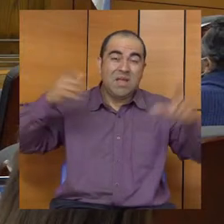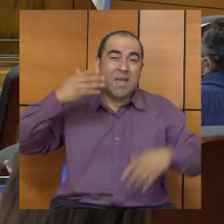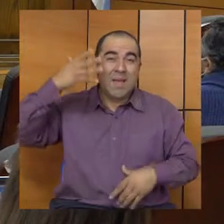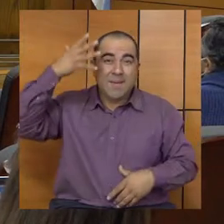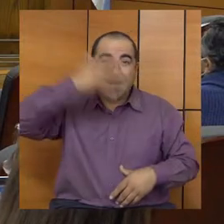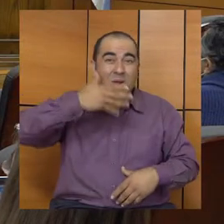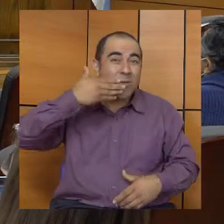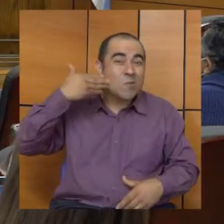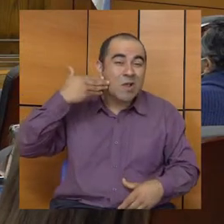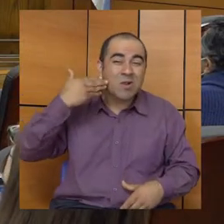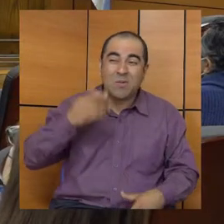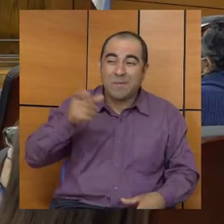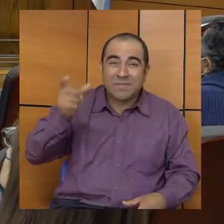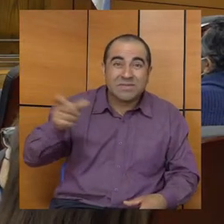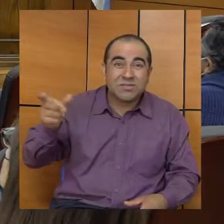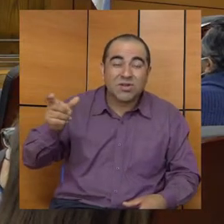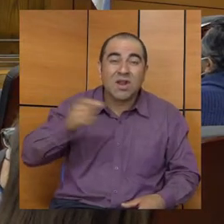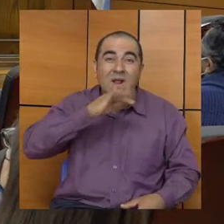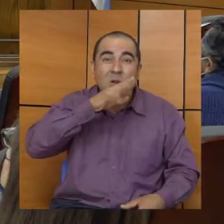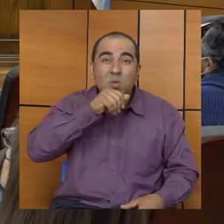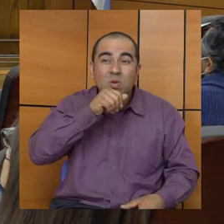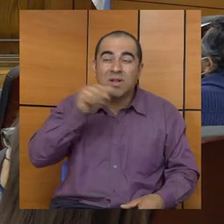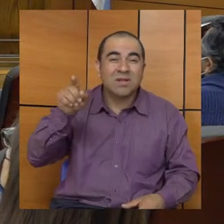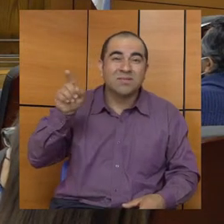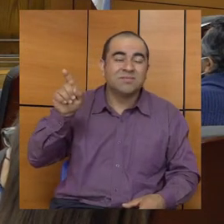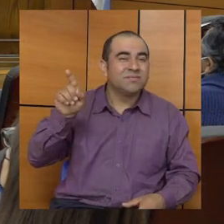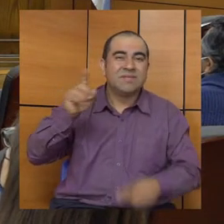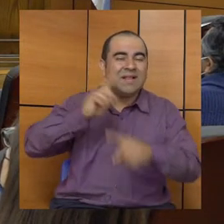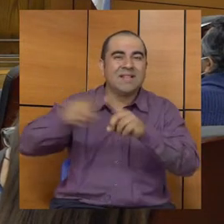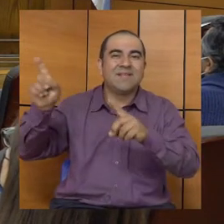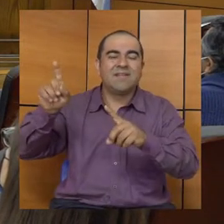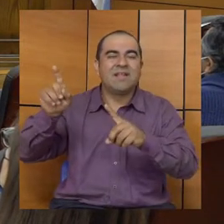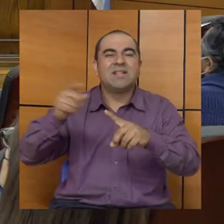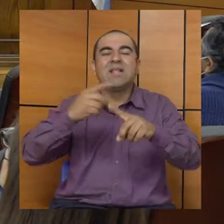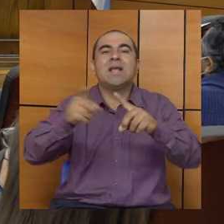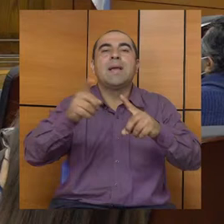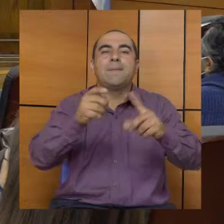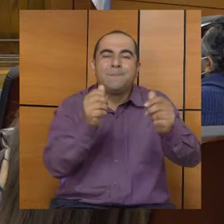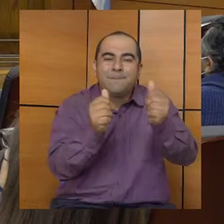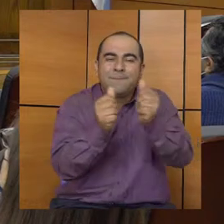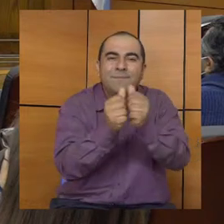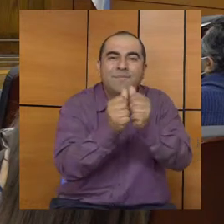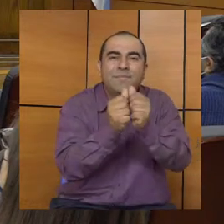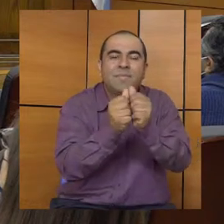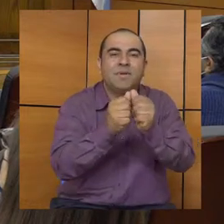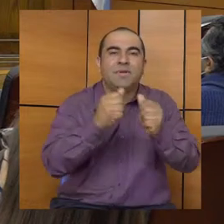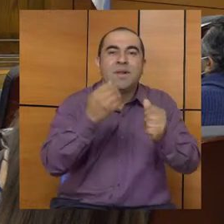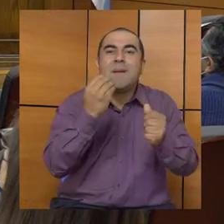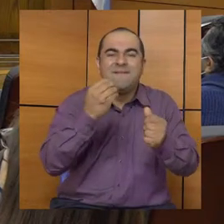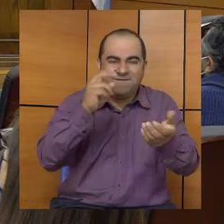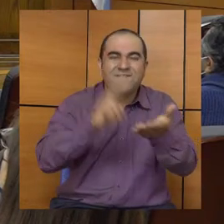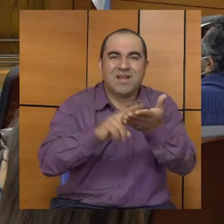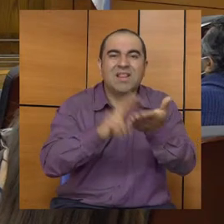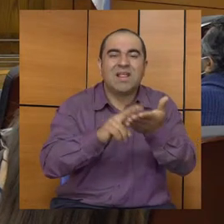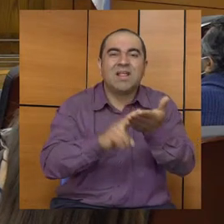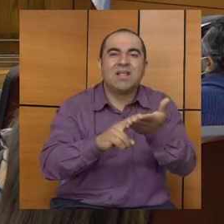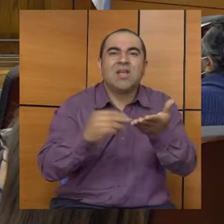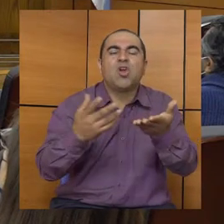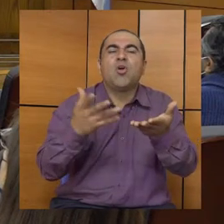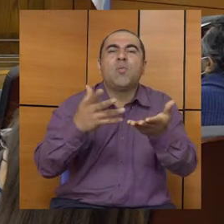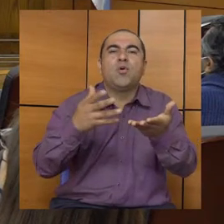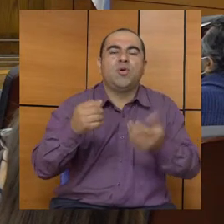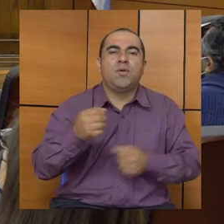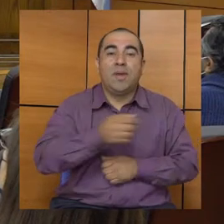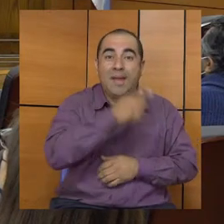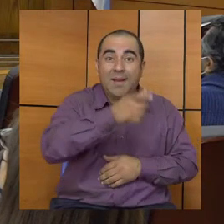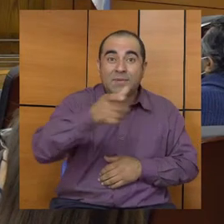las personas mayores y tener una imagen más cercana, más quizá también más real, en torno de cómo